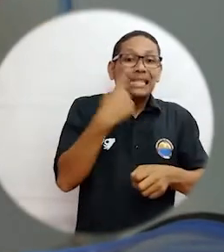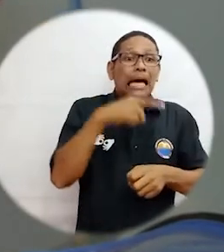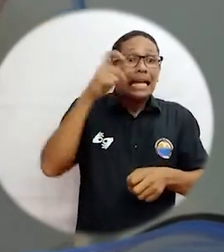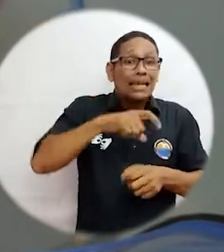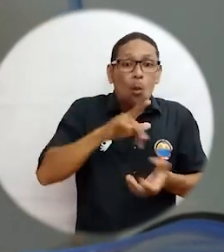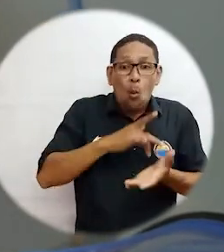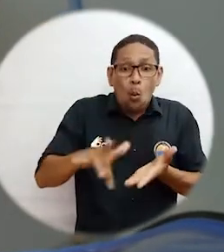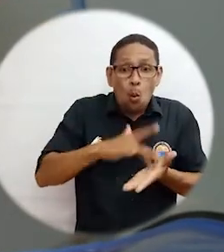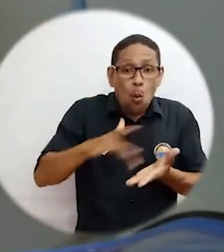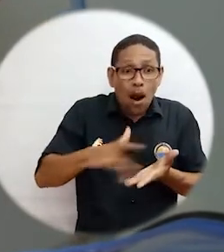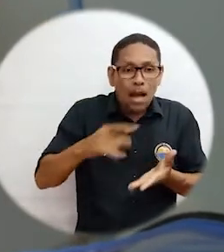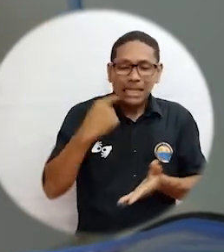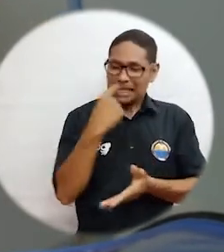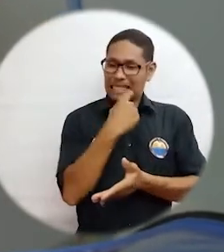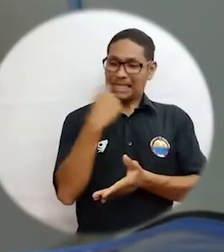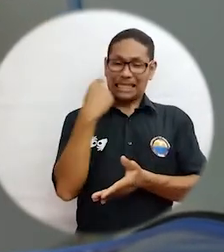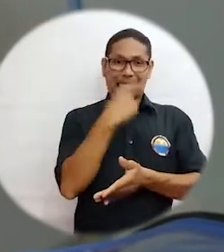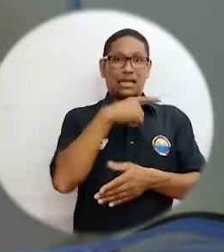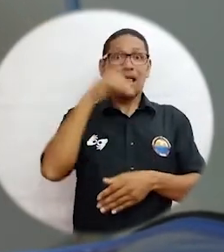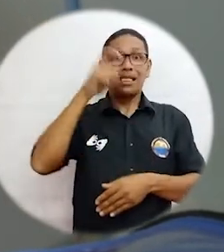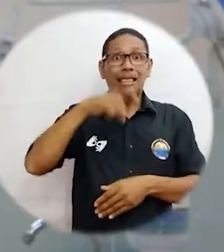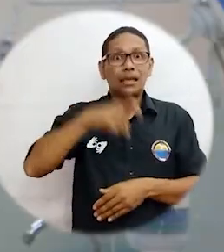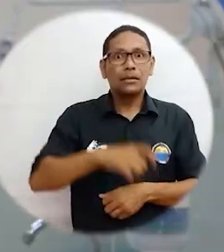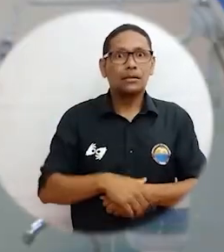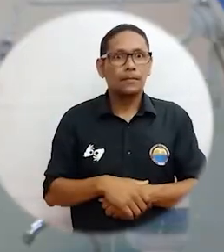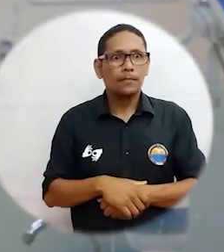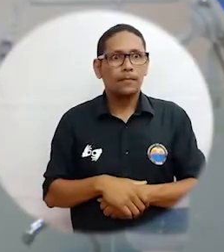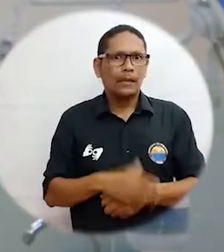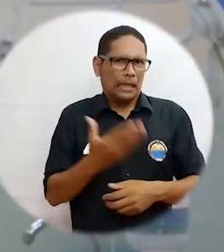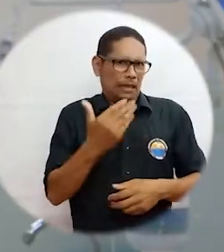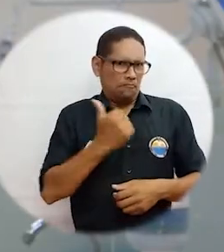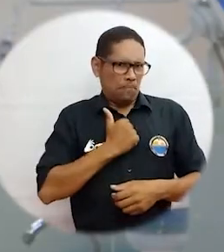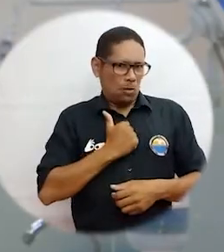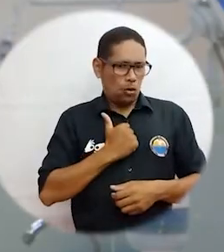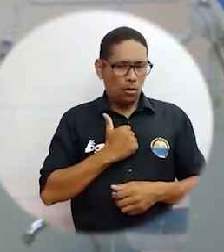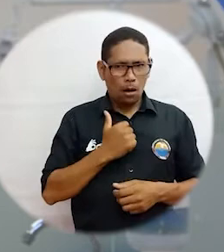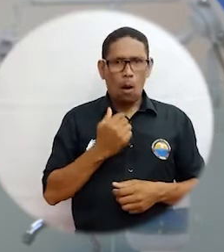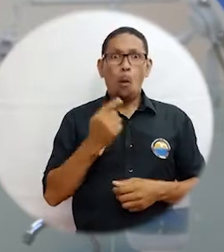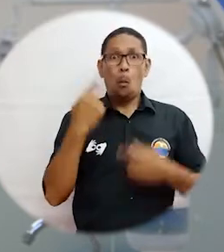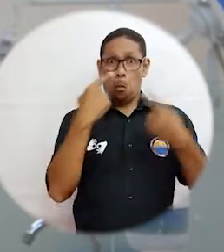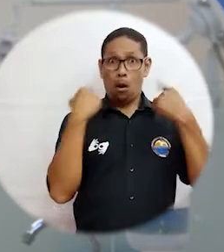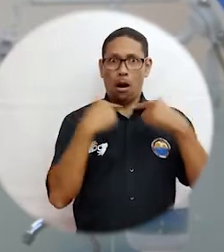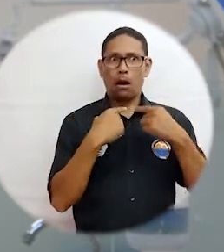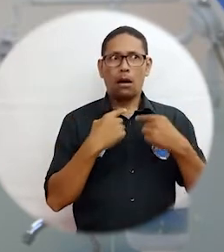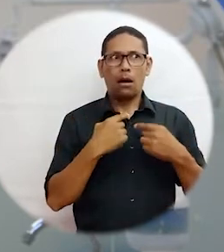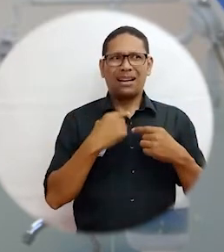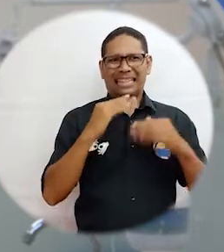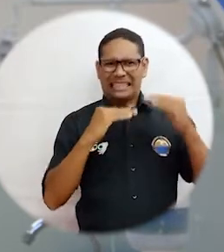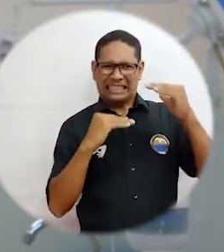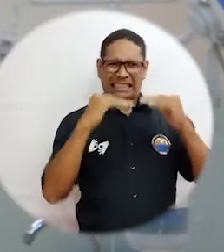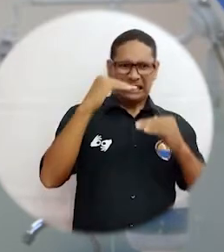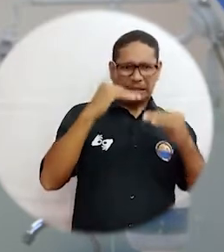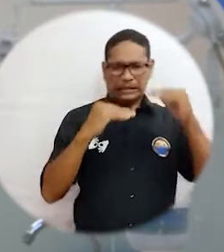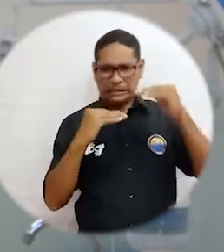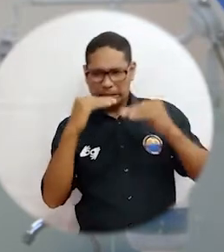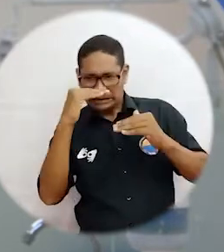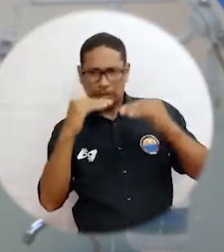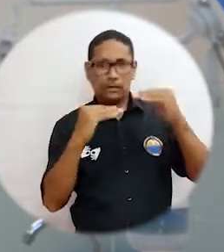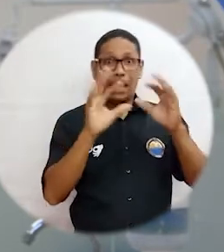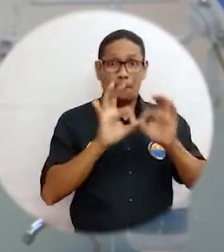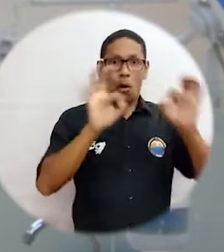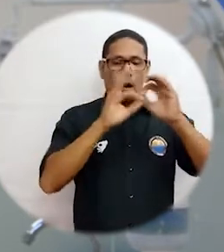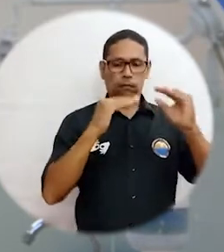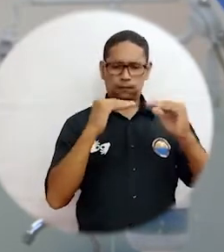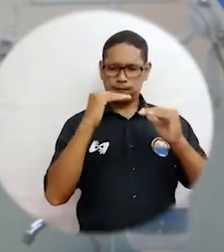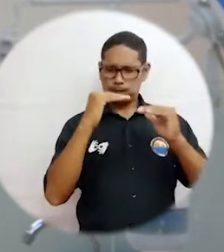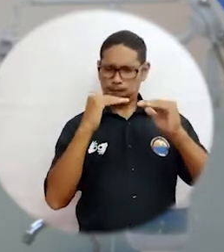de salud oral requieren atención inmediata. Si nuestras condiciones a nivel bucal no están estables, siempre